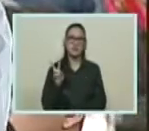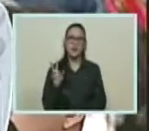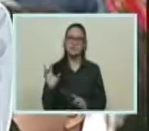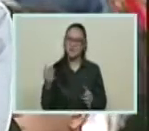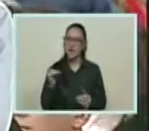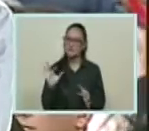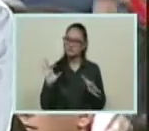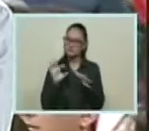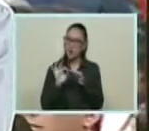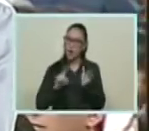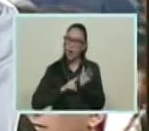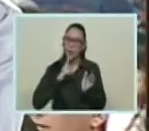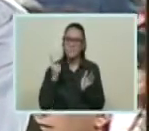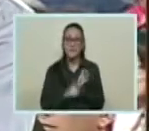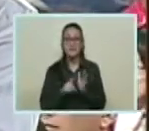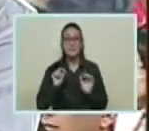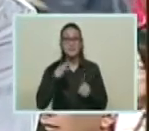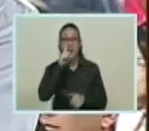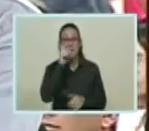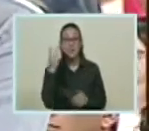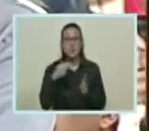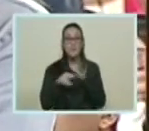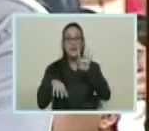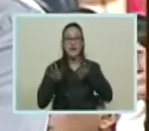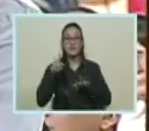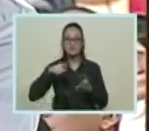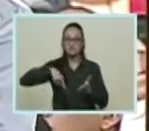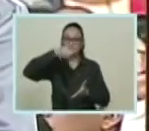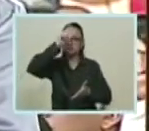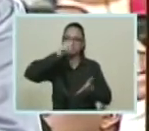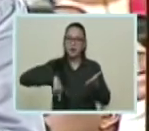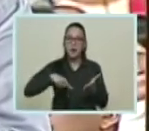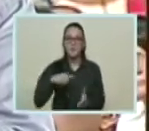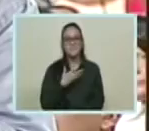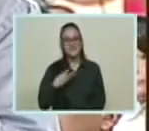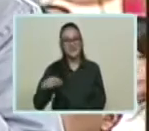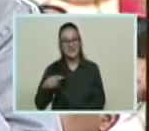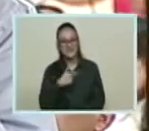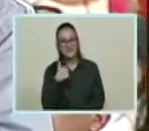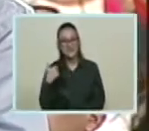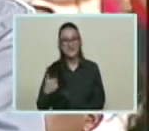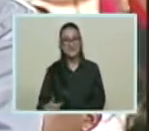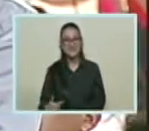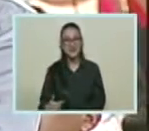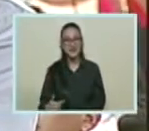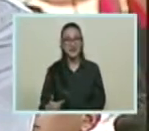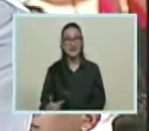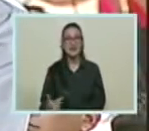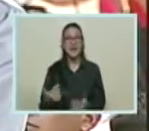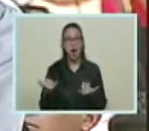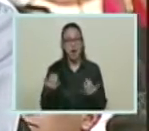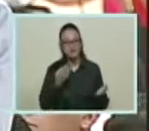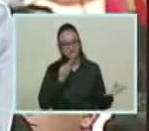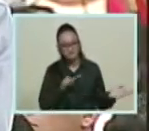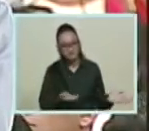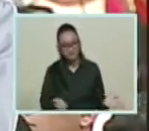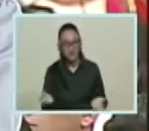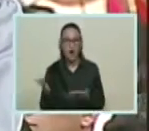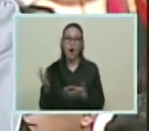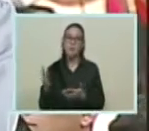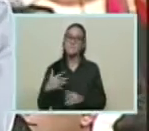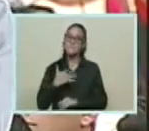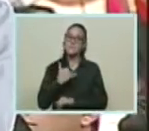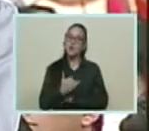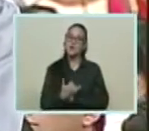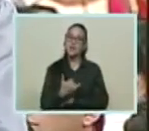alianza estratégica integral desde el año 2014 que usted firmó con el presidente Xi Jinping, y ellos incluso le han dado la bienvenida al gran